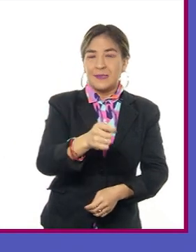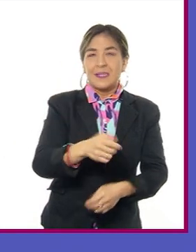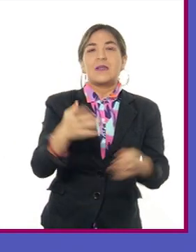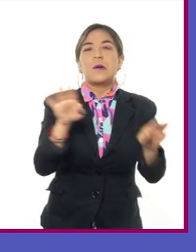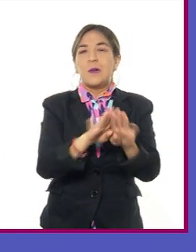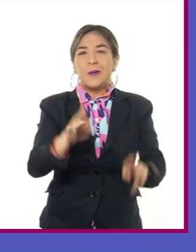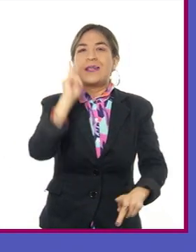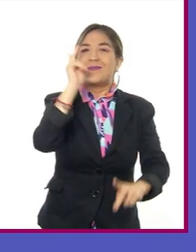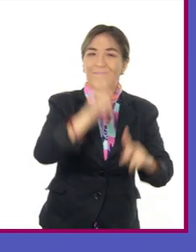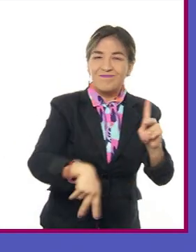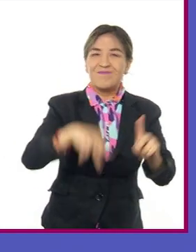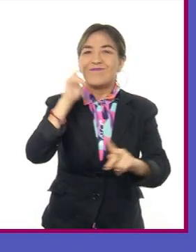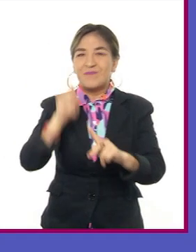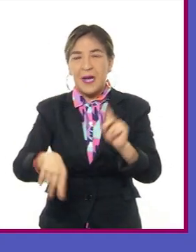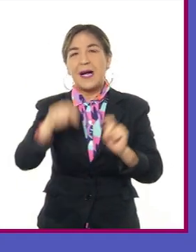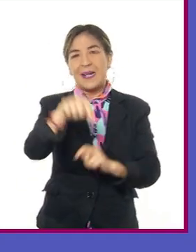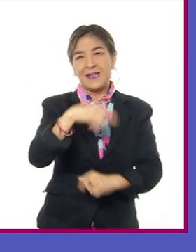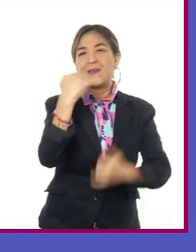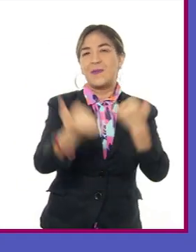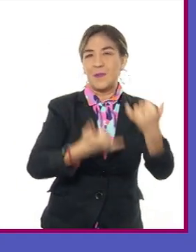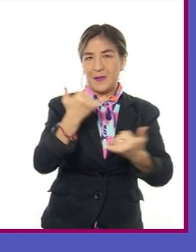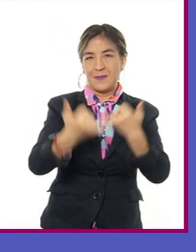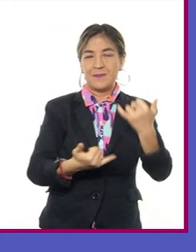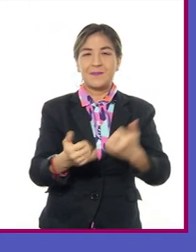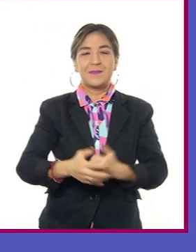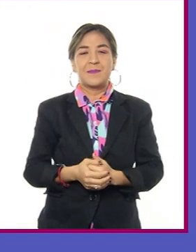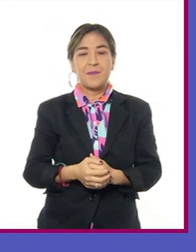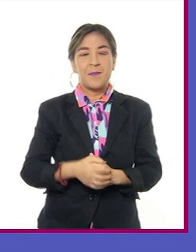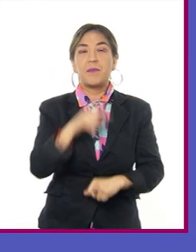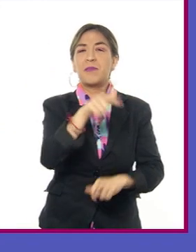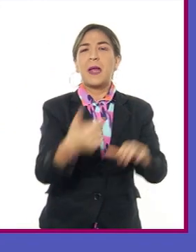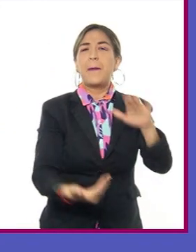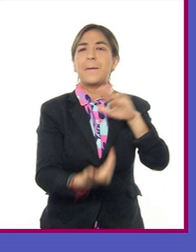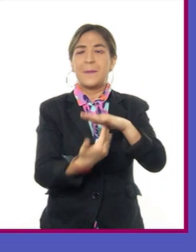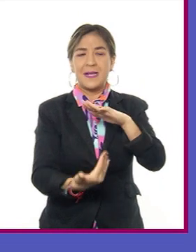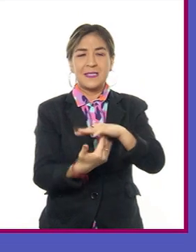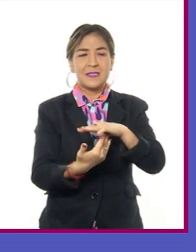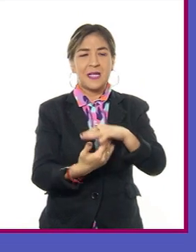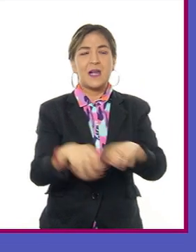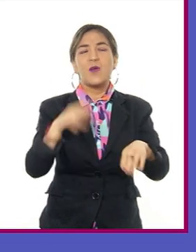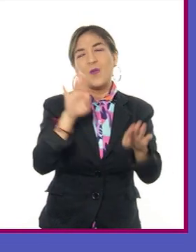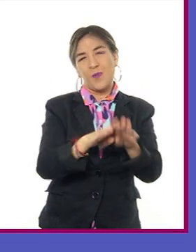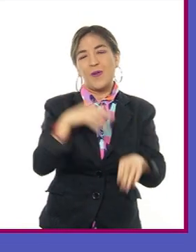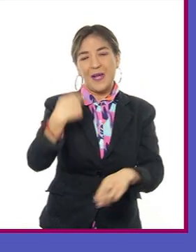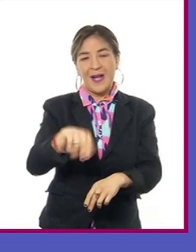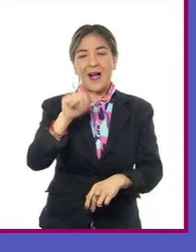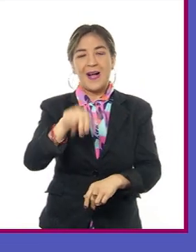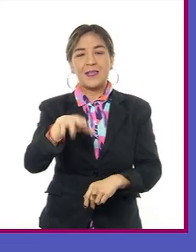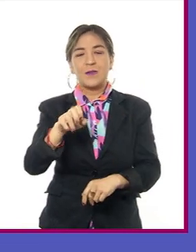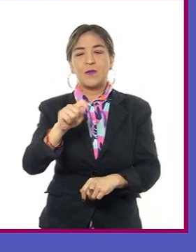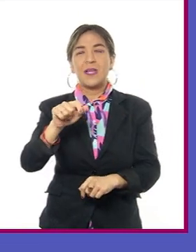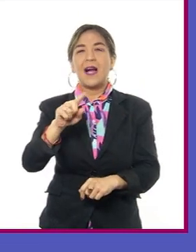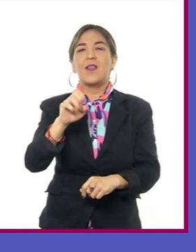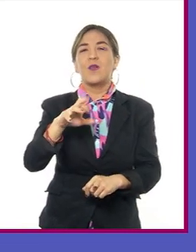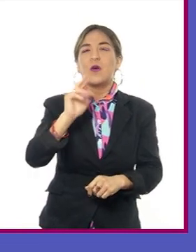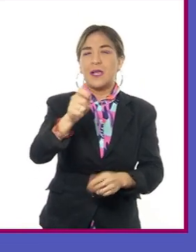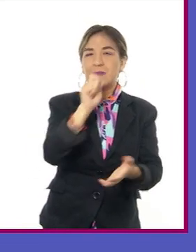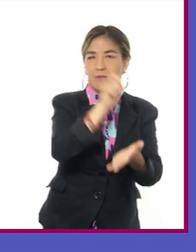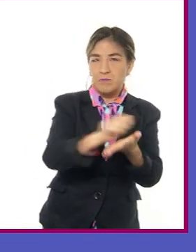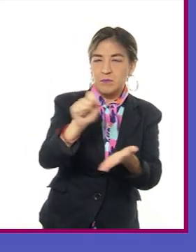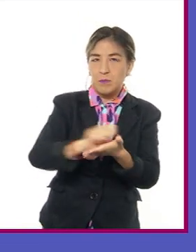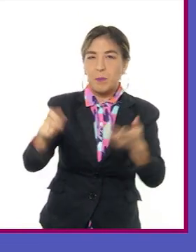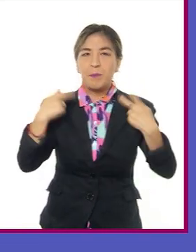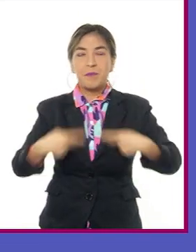las interrupciones del juego. Mesa de anotadores. La mesa de anotadores está integrada por el anotador,